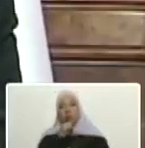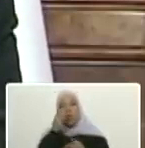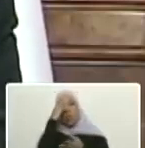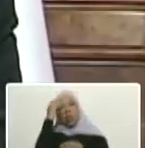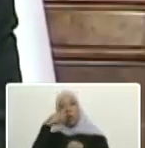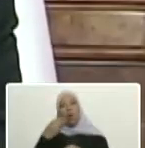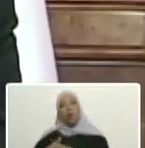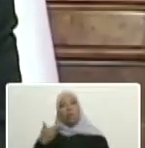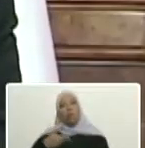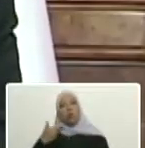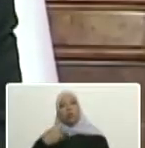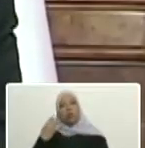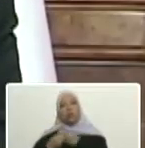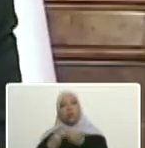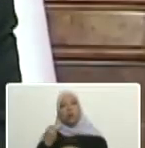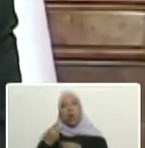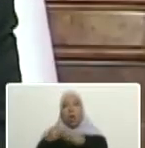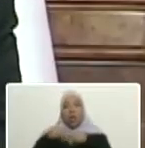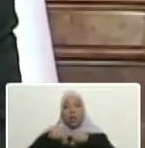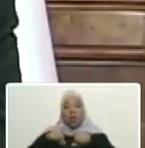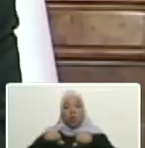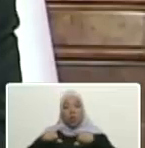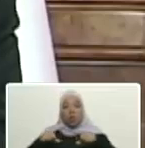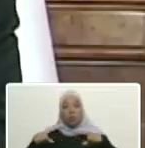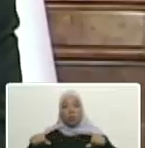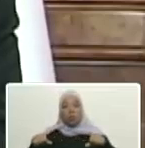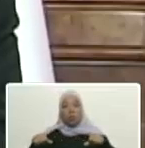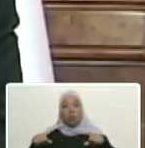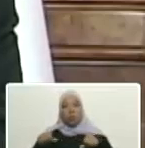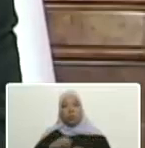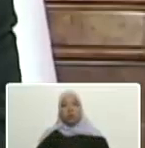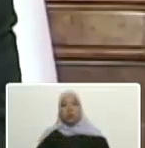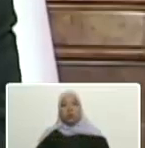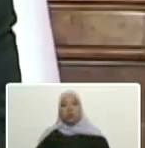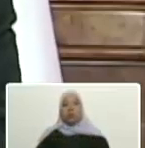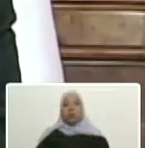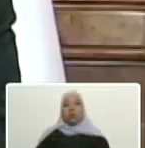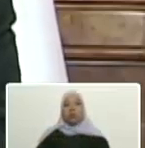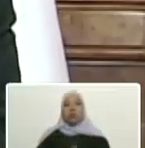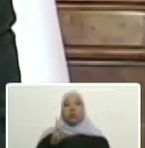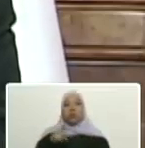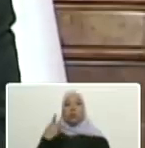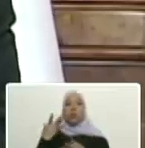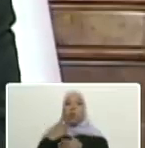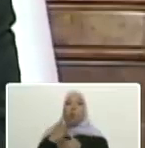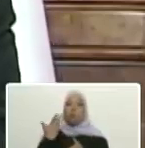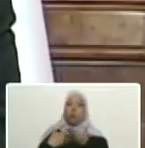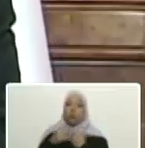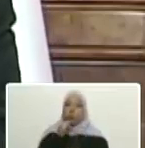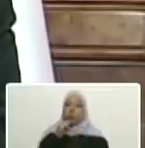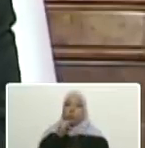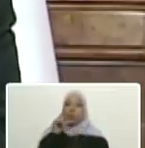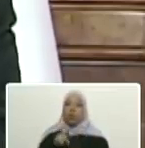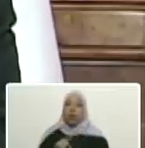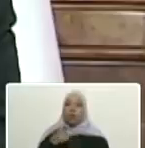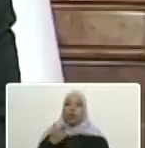acuerdos importantes en materia de agricultura y allí hemos conversado